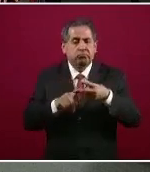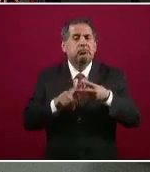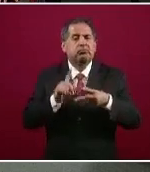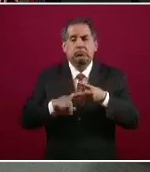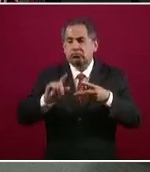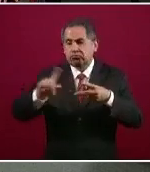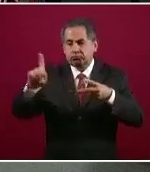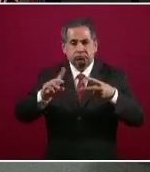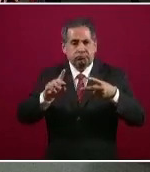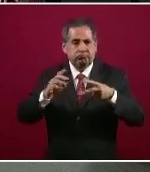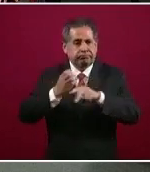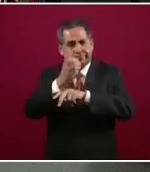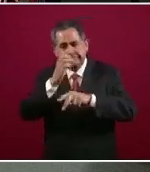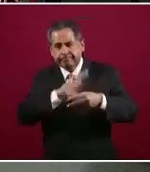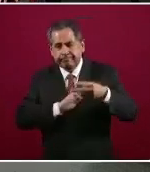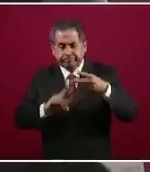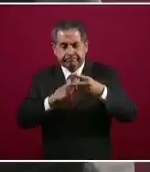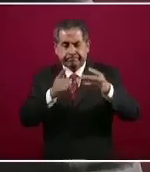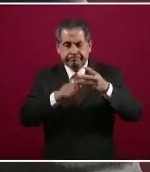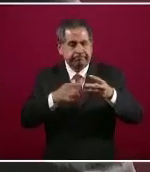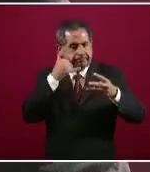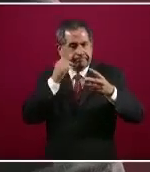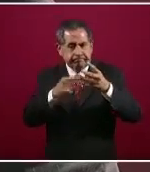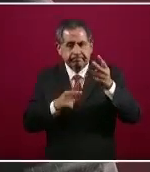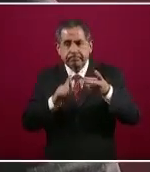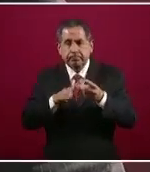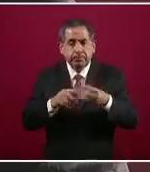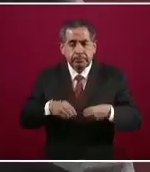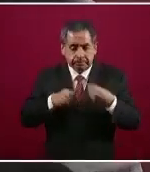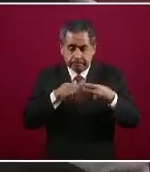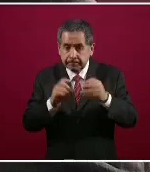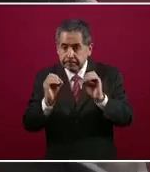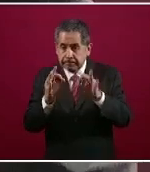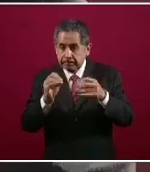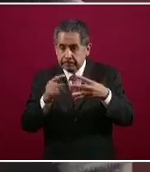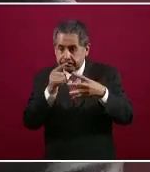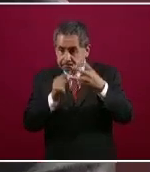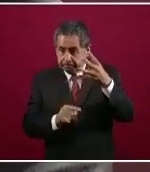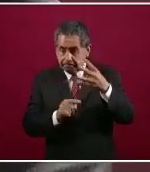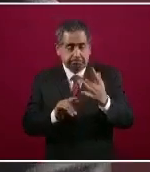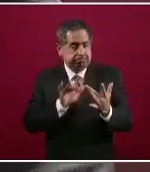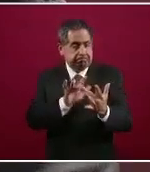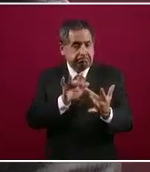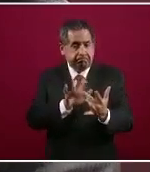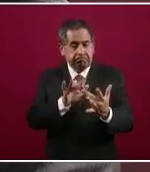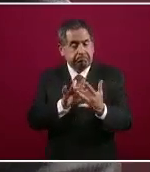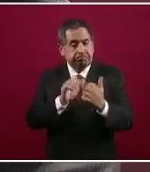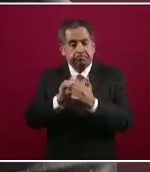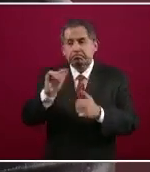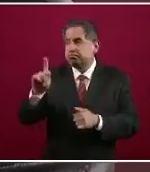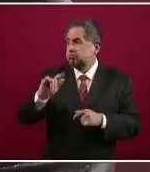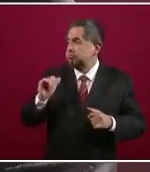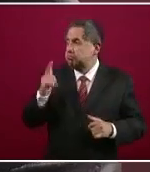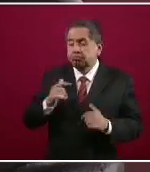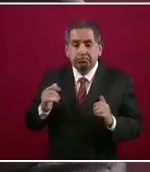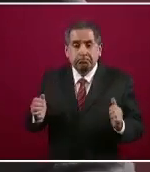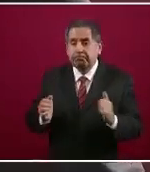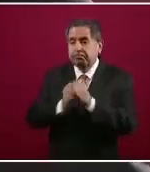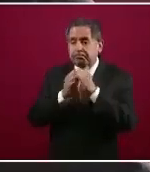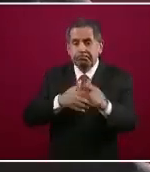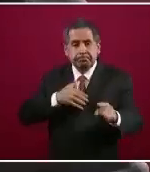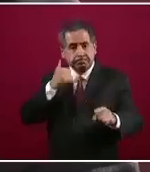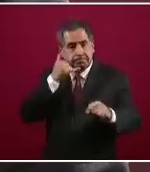del funcionario estatal, teléfonos y domicilios. Si estamos en contacto con nuestra autoridad, podemos tener